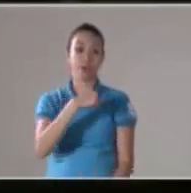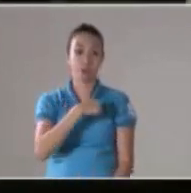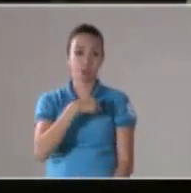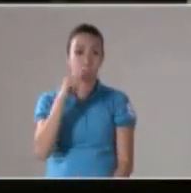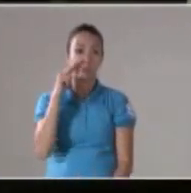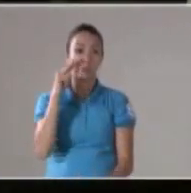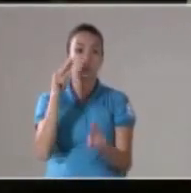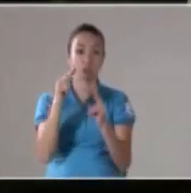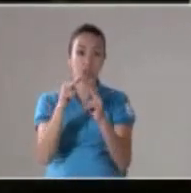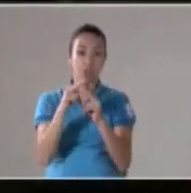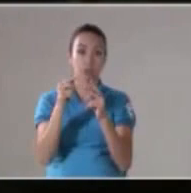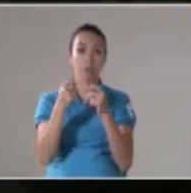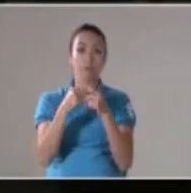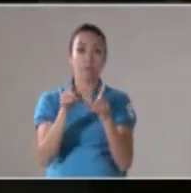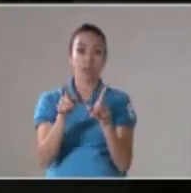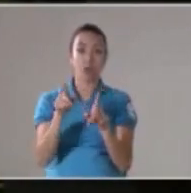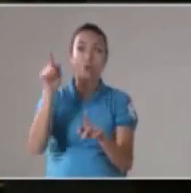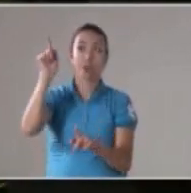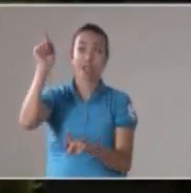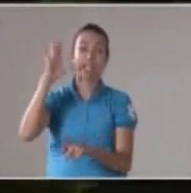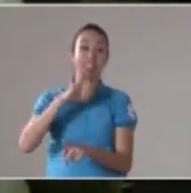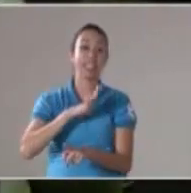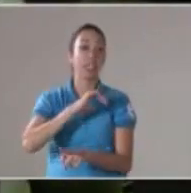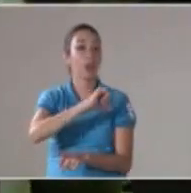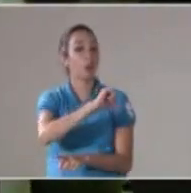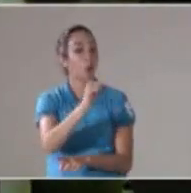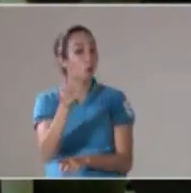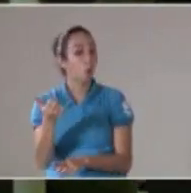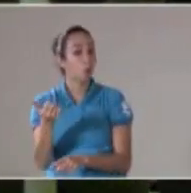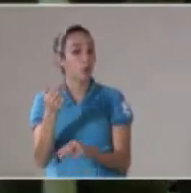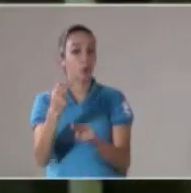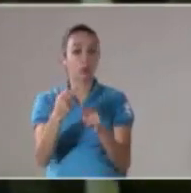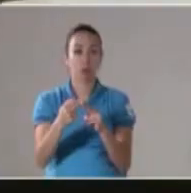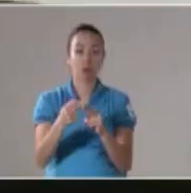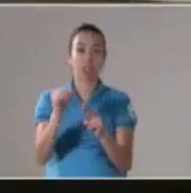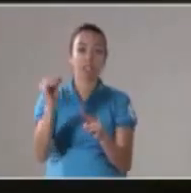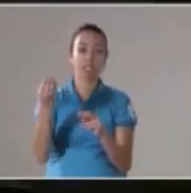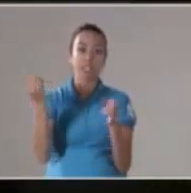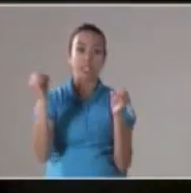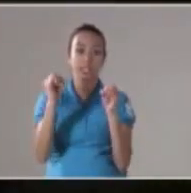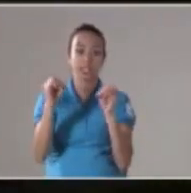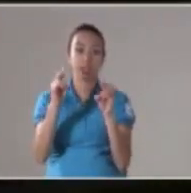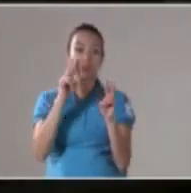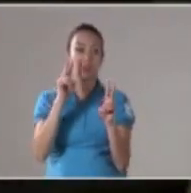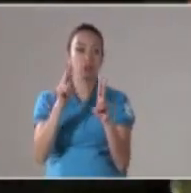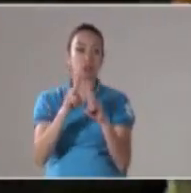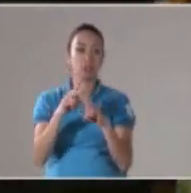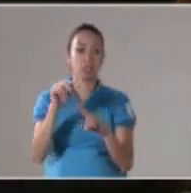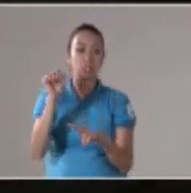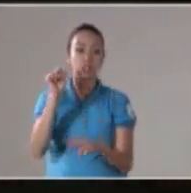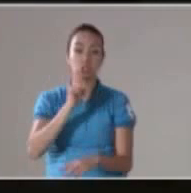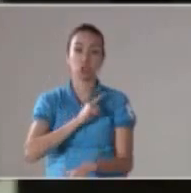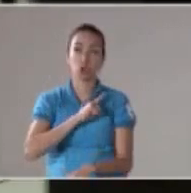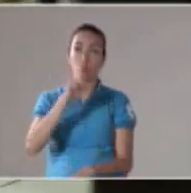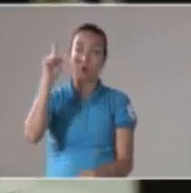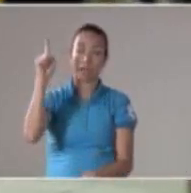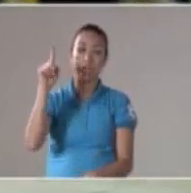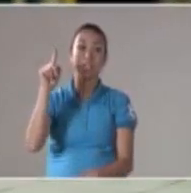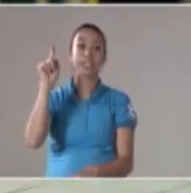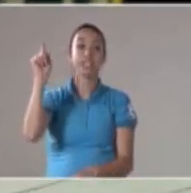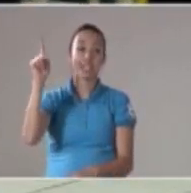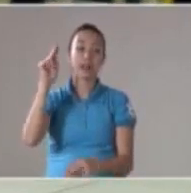nombre que nadie conoce sino solo Él. Y Él prometió con ese nombre, dice que